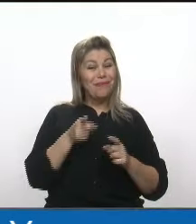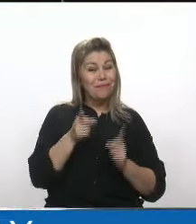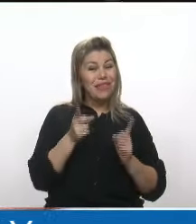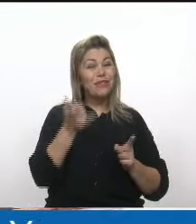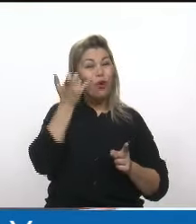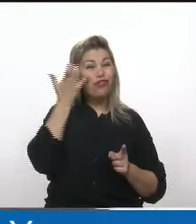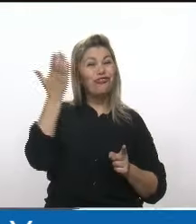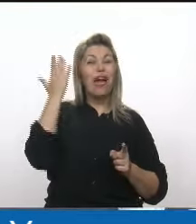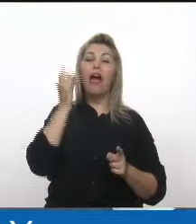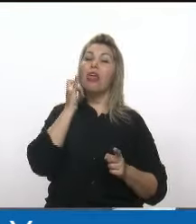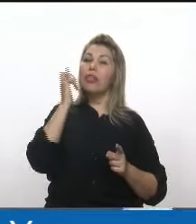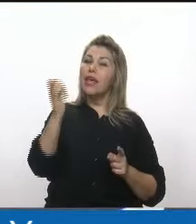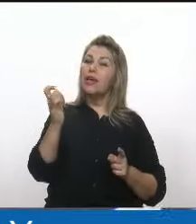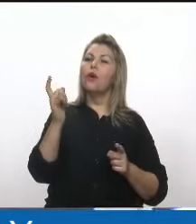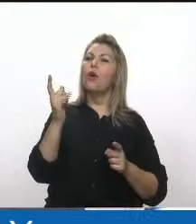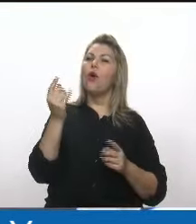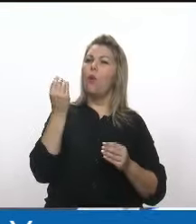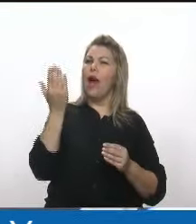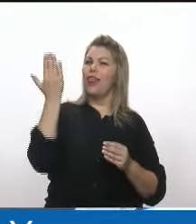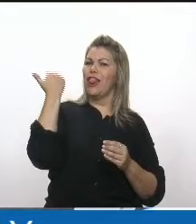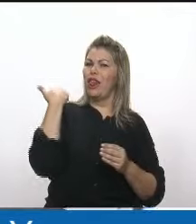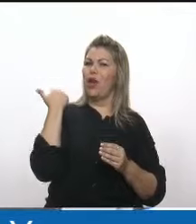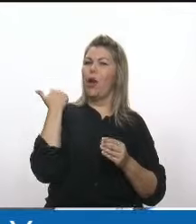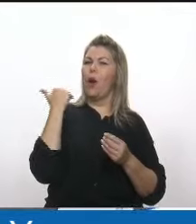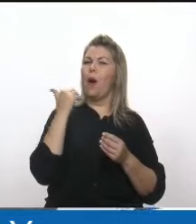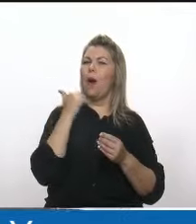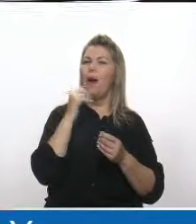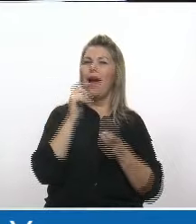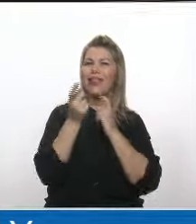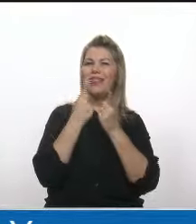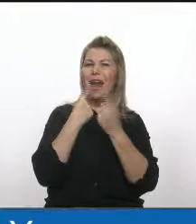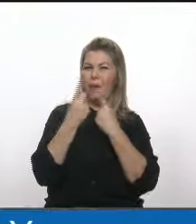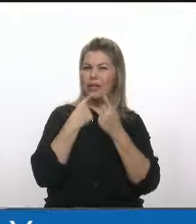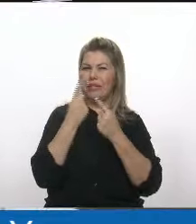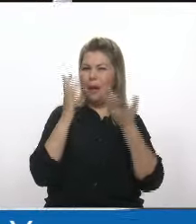el presidente se lo dijo el